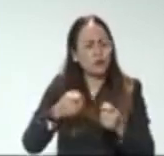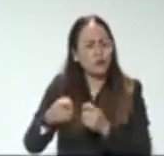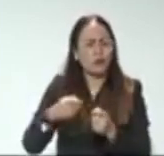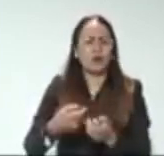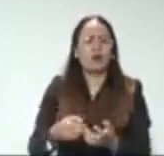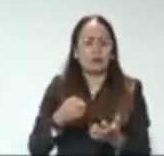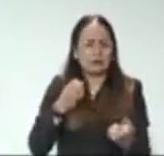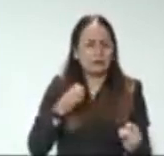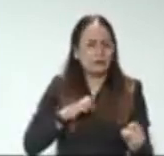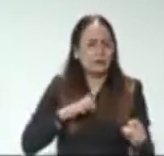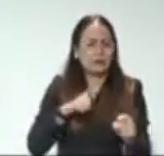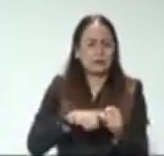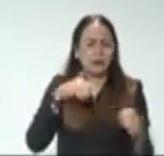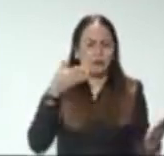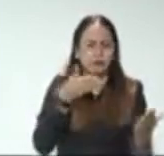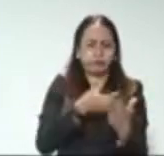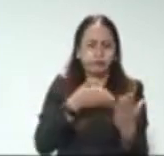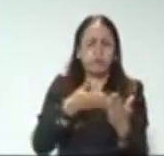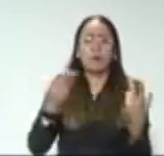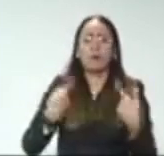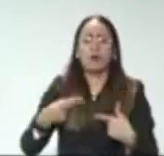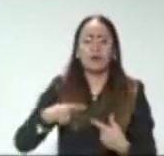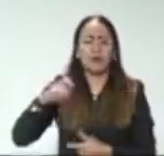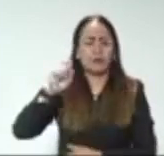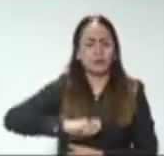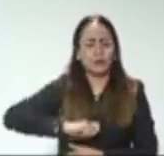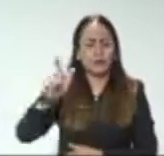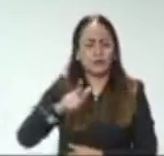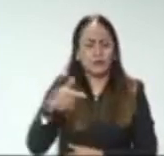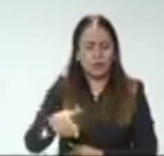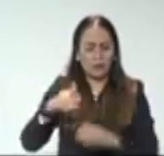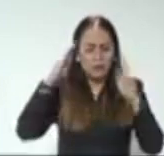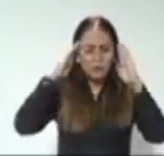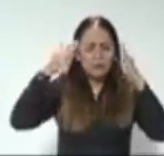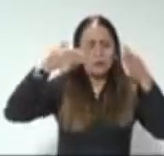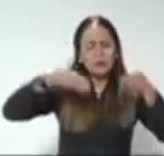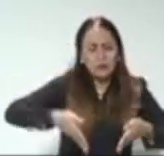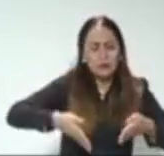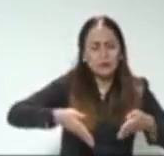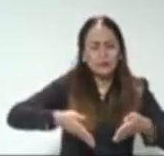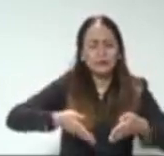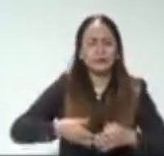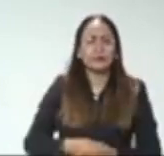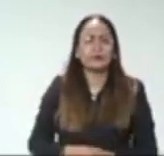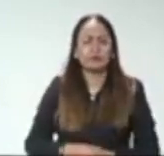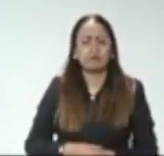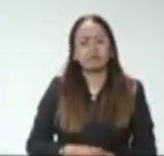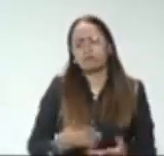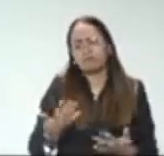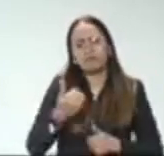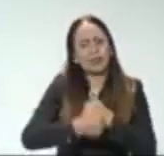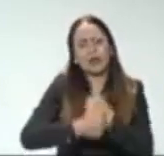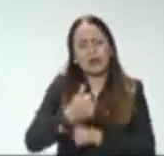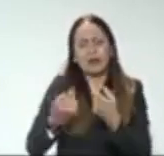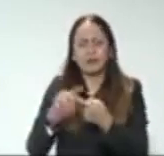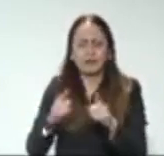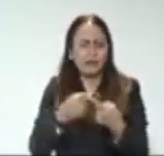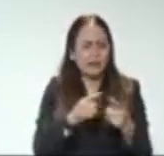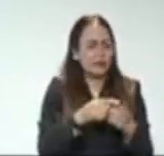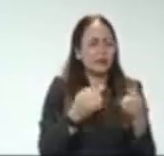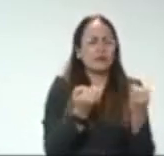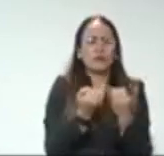específicas con profesionales involucrados de diferentes ámbitos digamos con instituciones